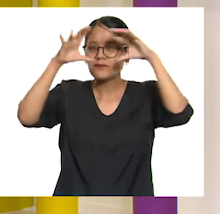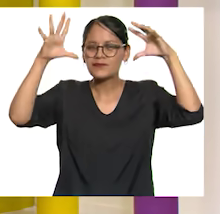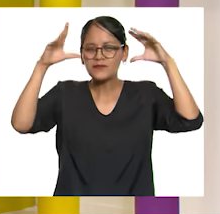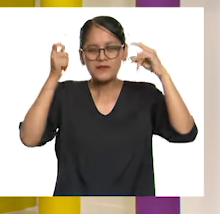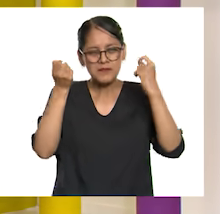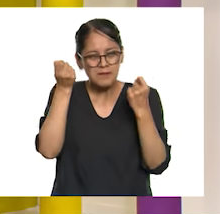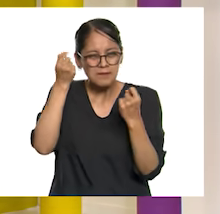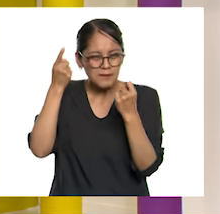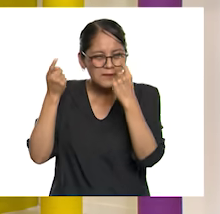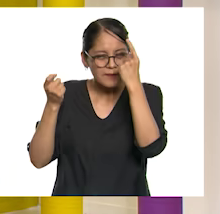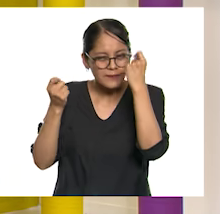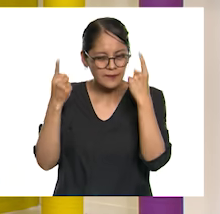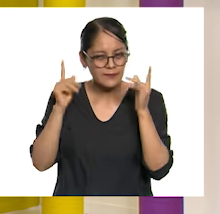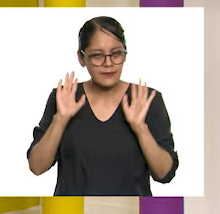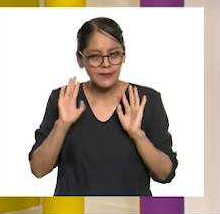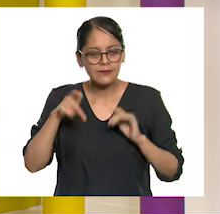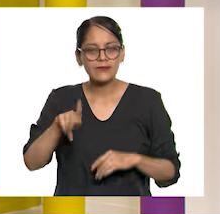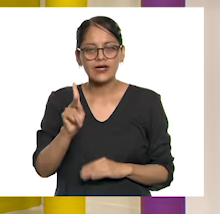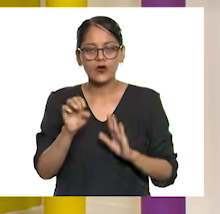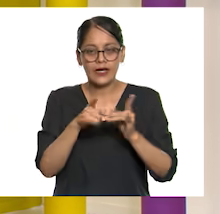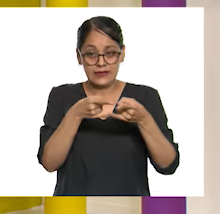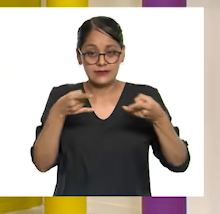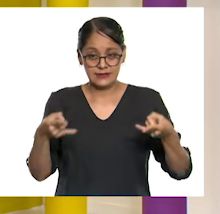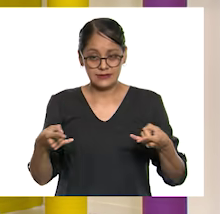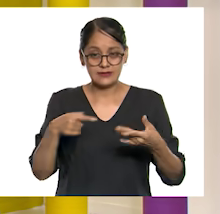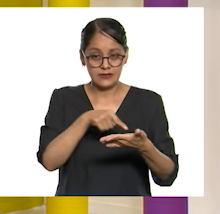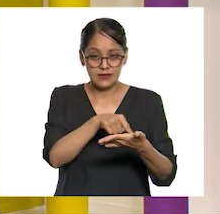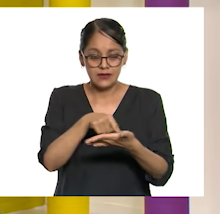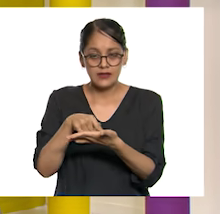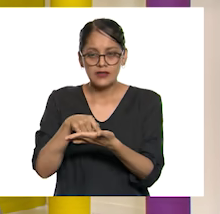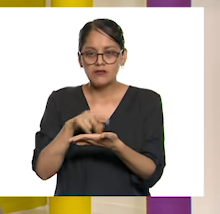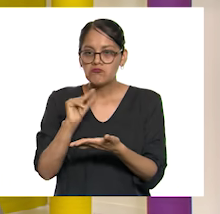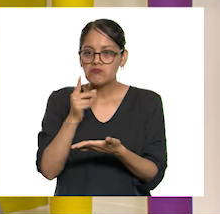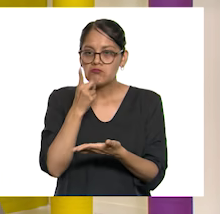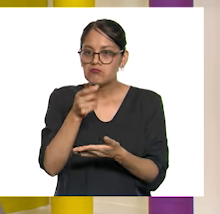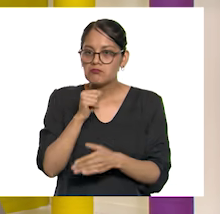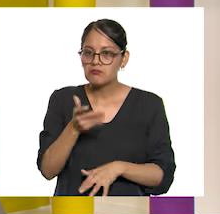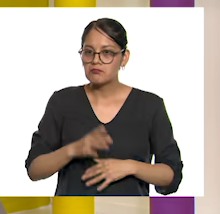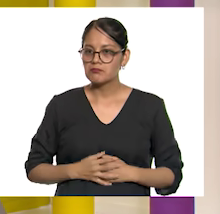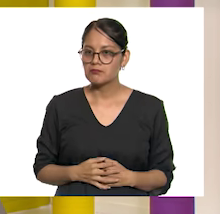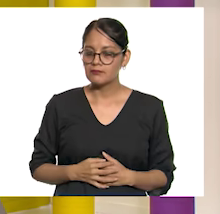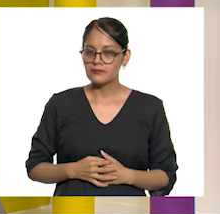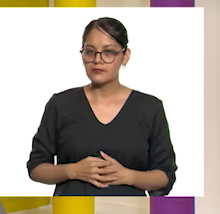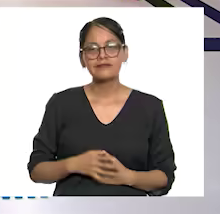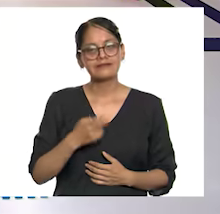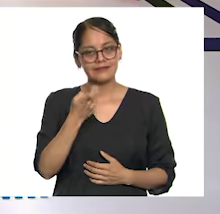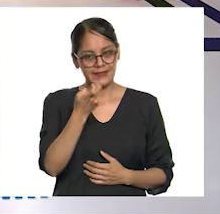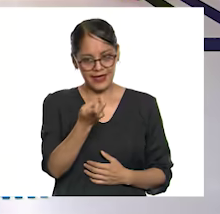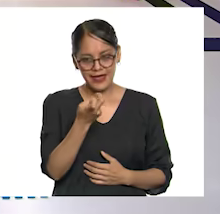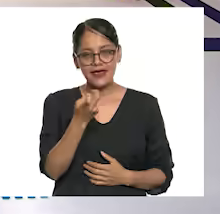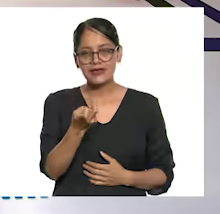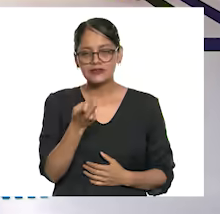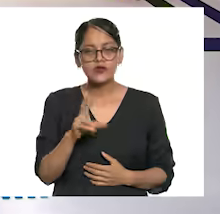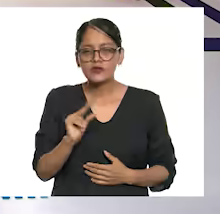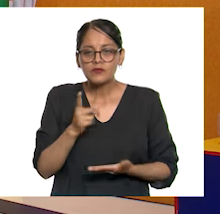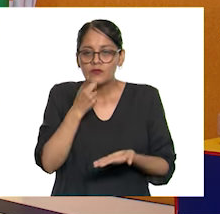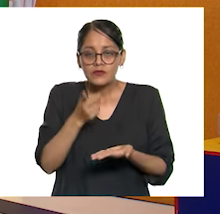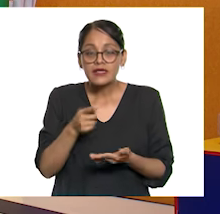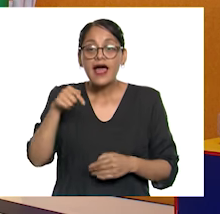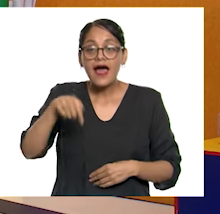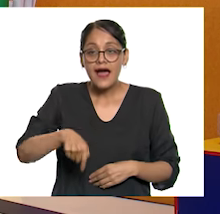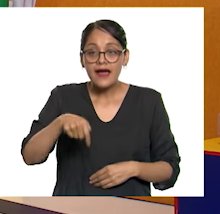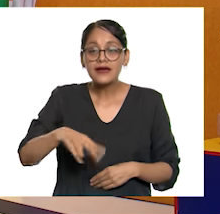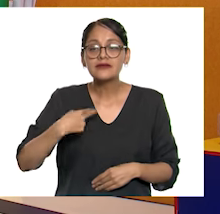pero la verdad es que en el cuento no dice nada de eso. Exactamente. No, es aquí